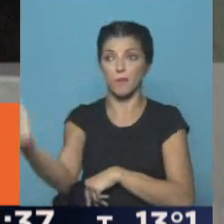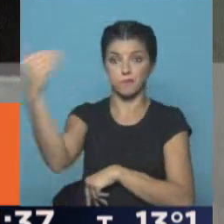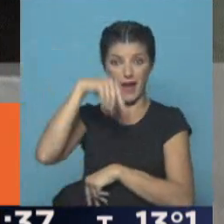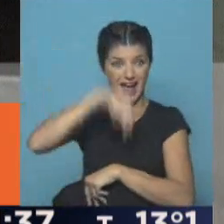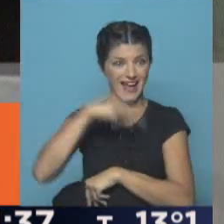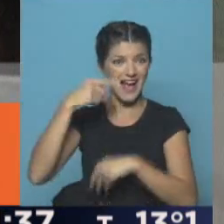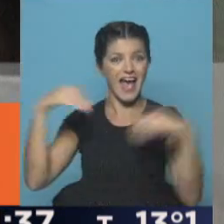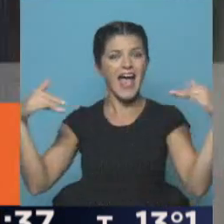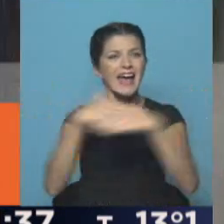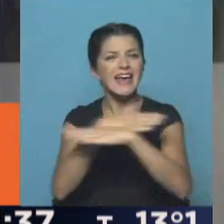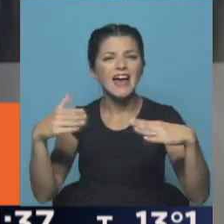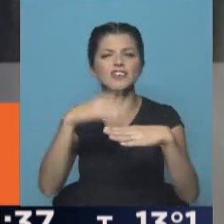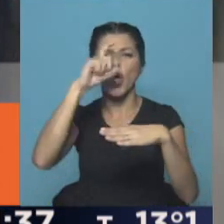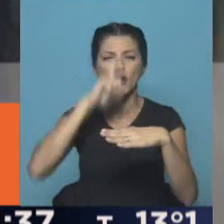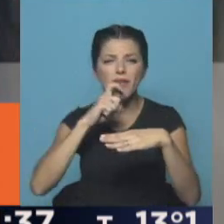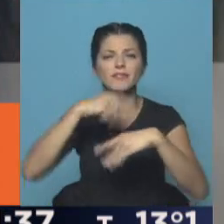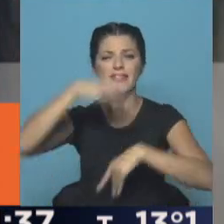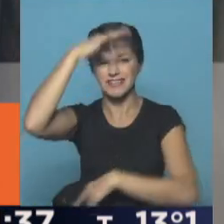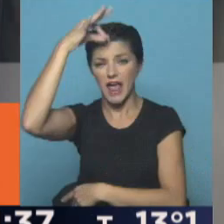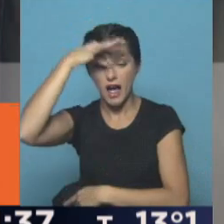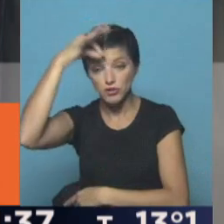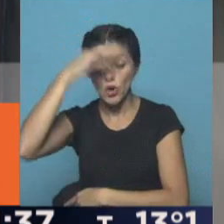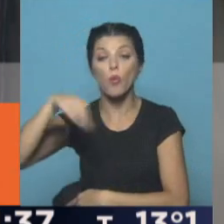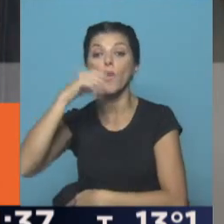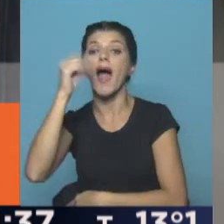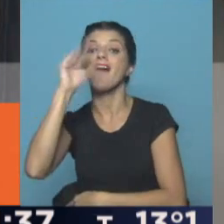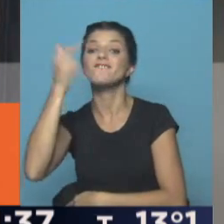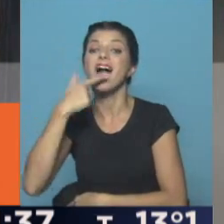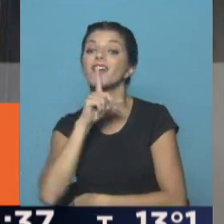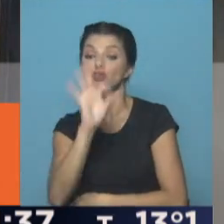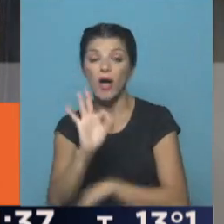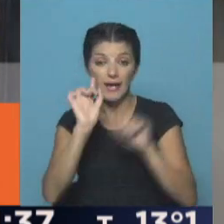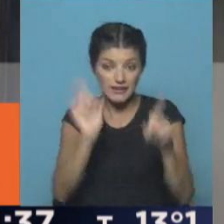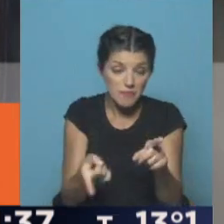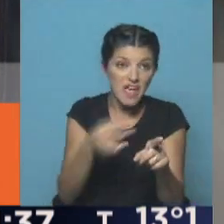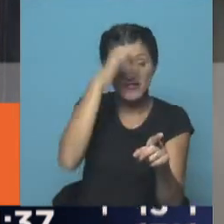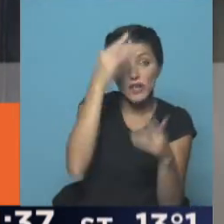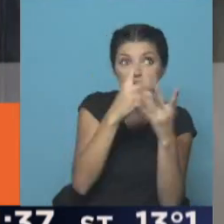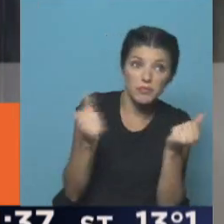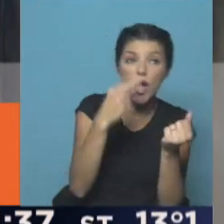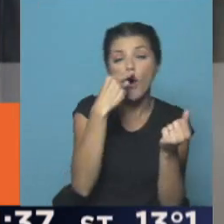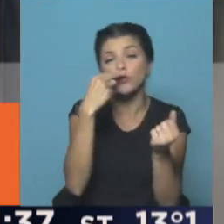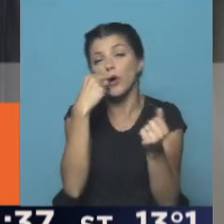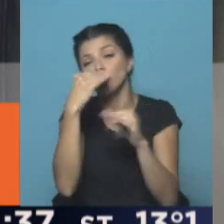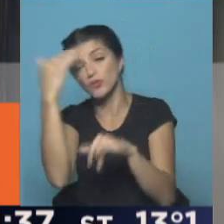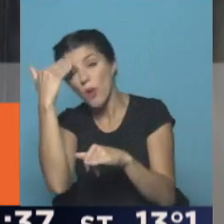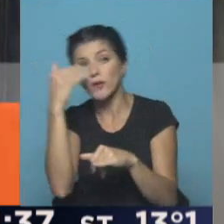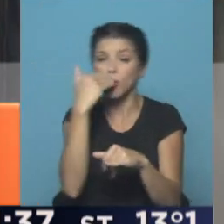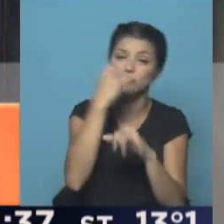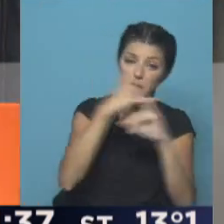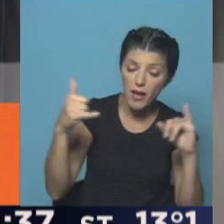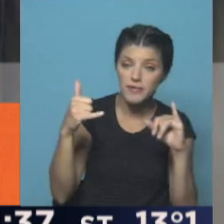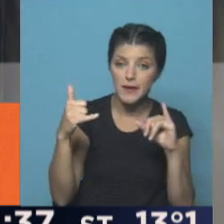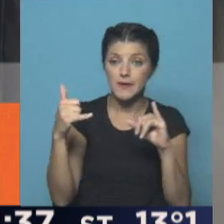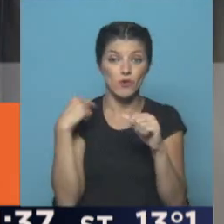calle Corrientes o muchos teatros en la zona de Abasto, que también terminan sus funciones a las 11, 11 y cuarto, 11 y media, otros, y no